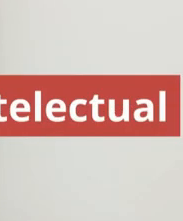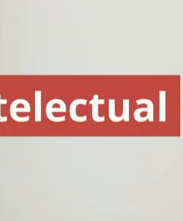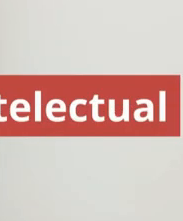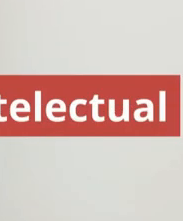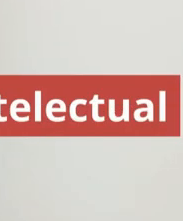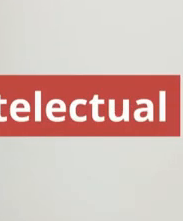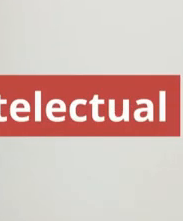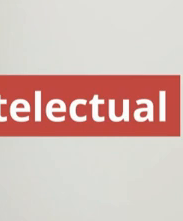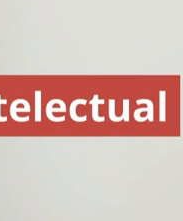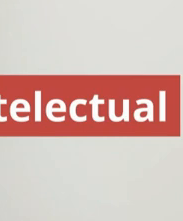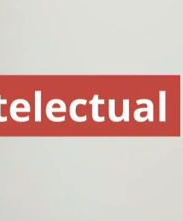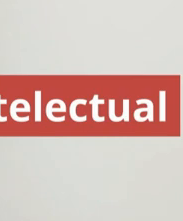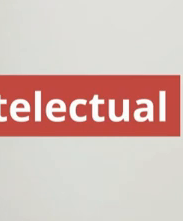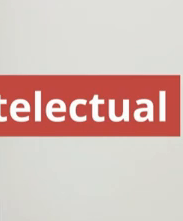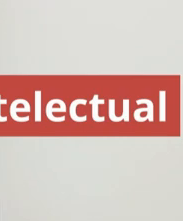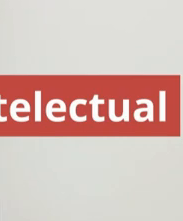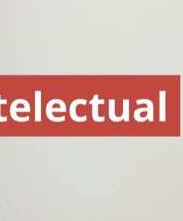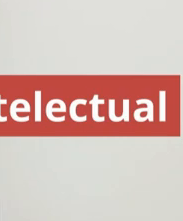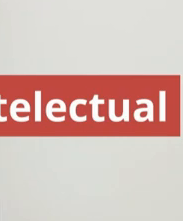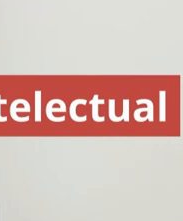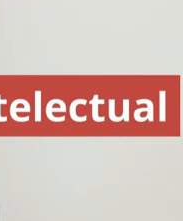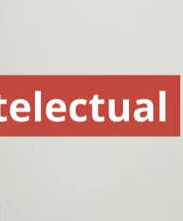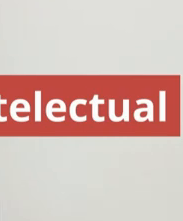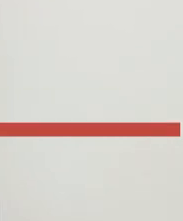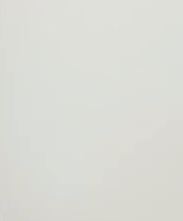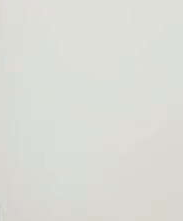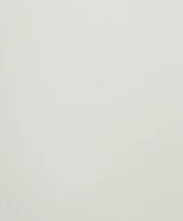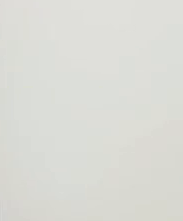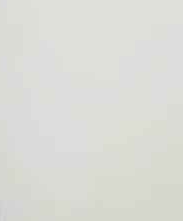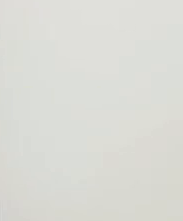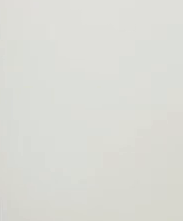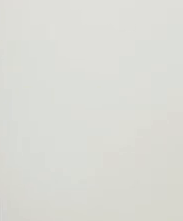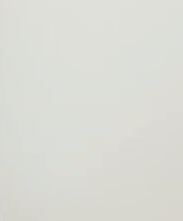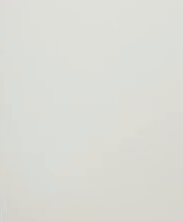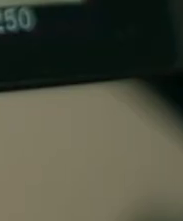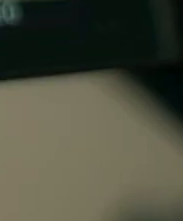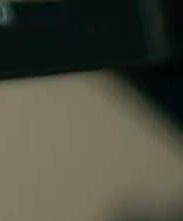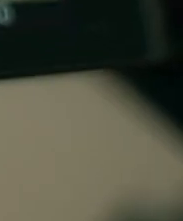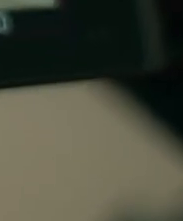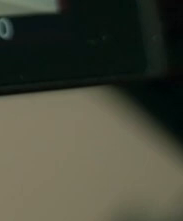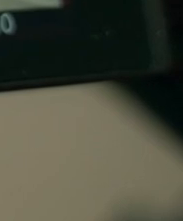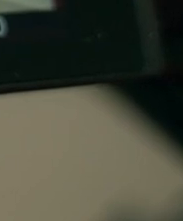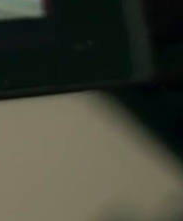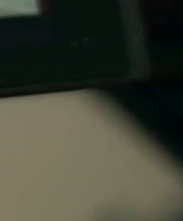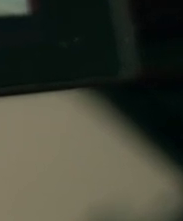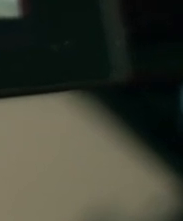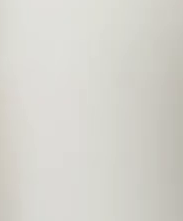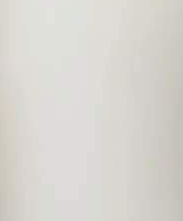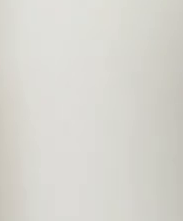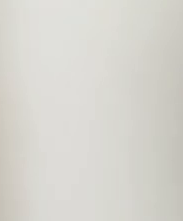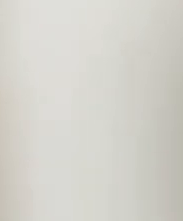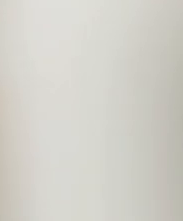es el futuro con el que nos soñamos, ser ciudadanía y formar parte de nuestra comunidad. Conseguir la plena